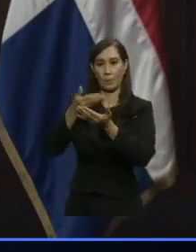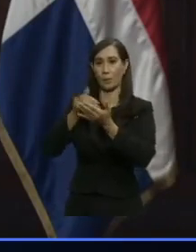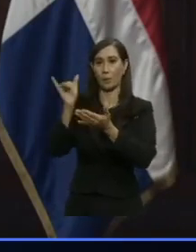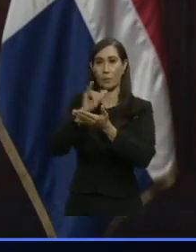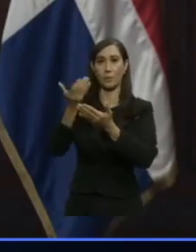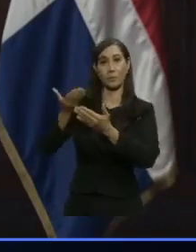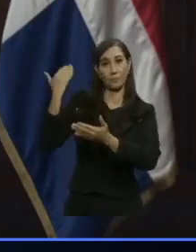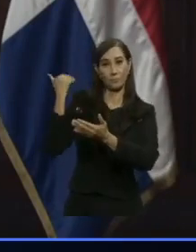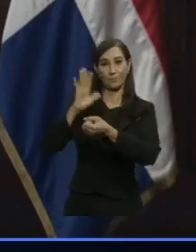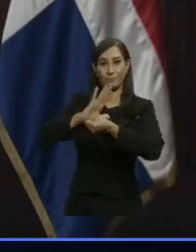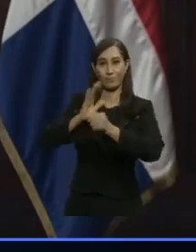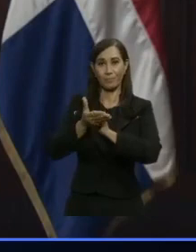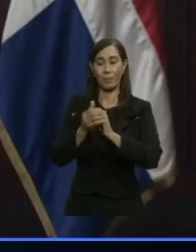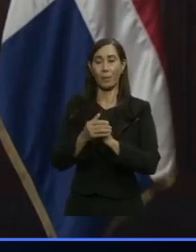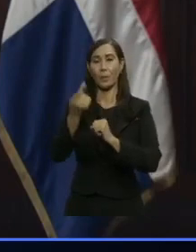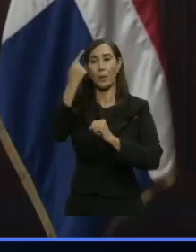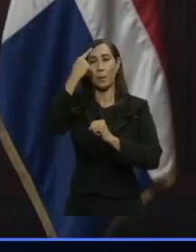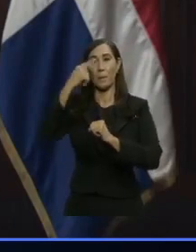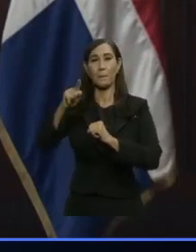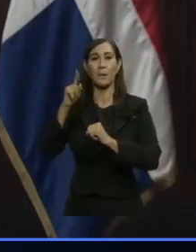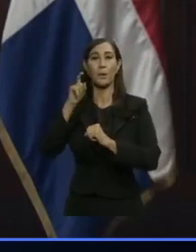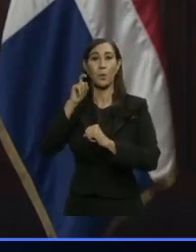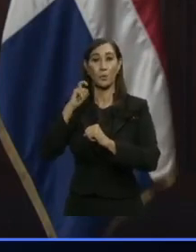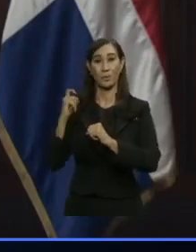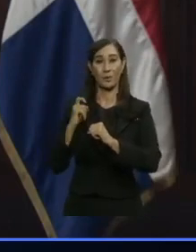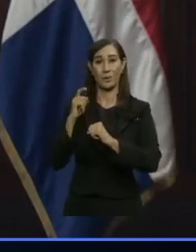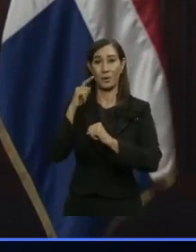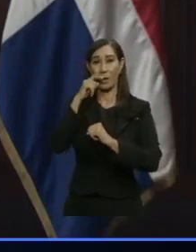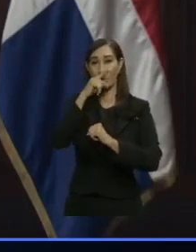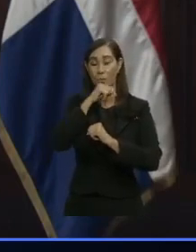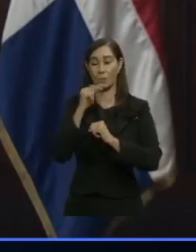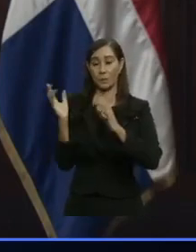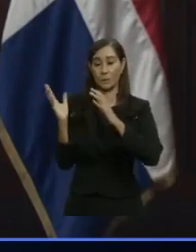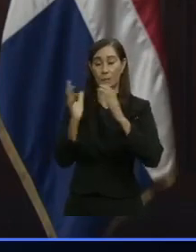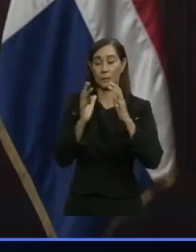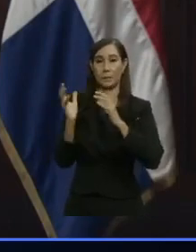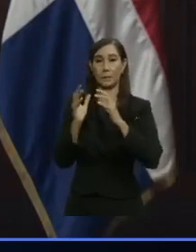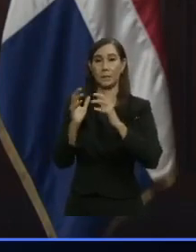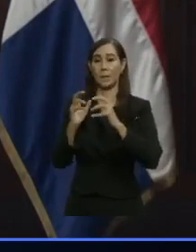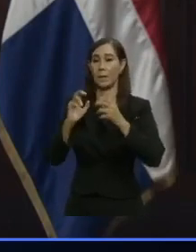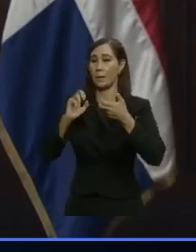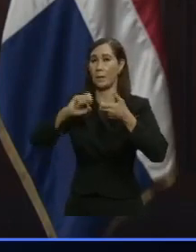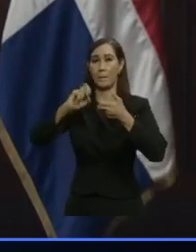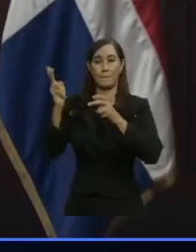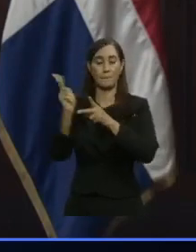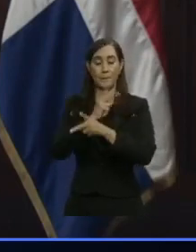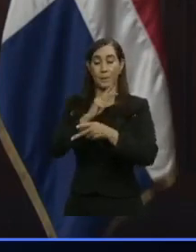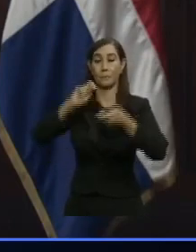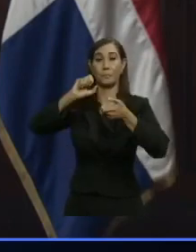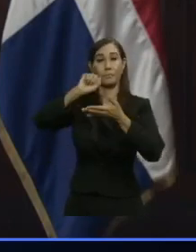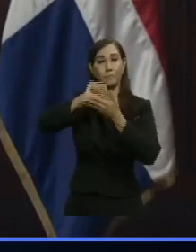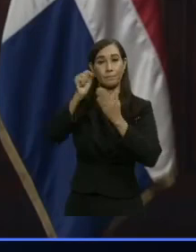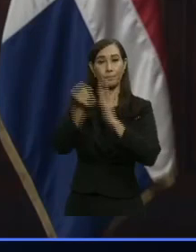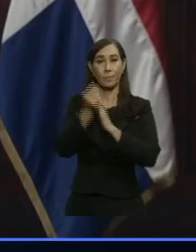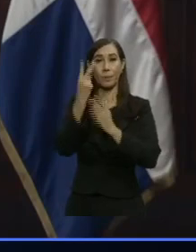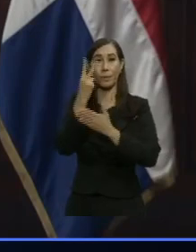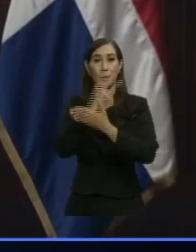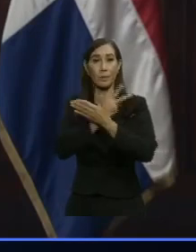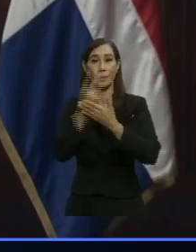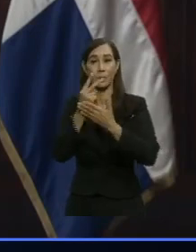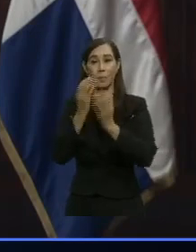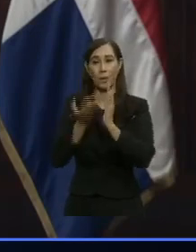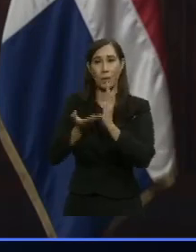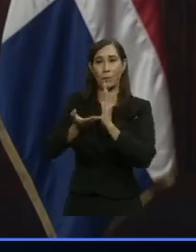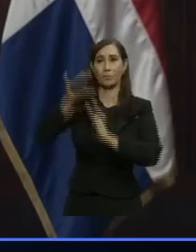analizarlo tan rápido como lo estamos haciendo por eso yo creo que sería bueno también esperar que argumentos o que contra